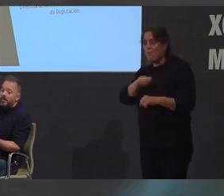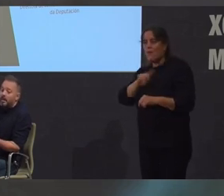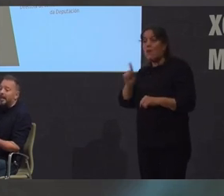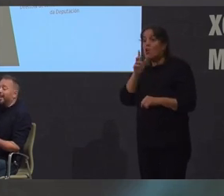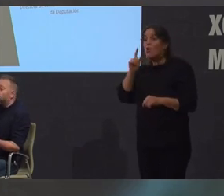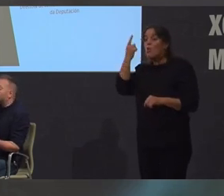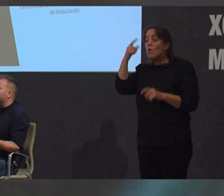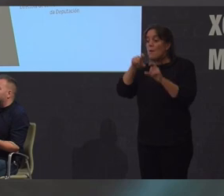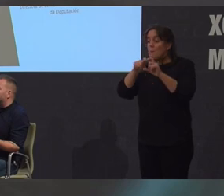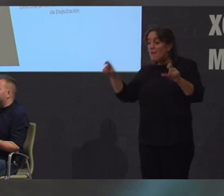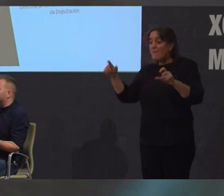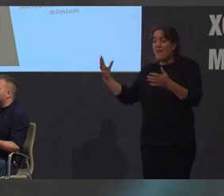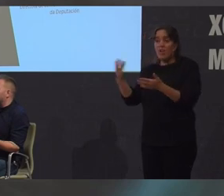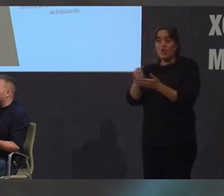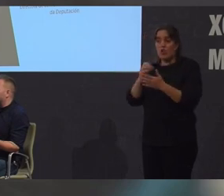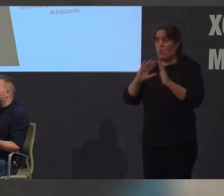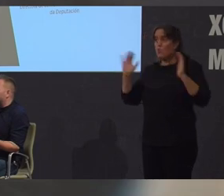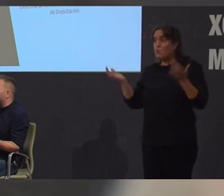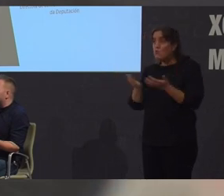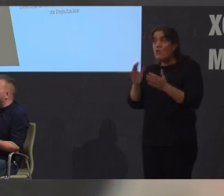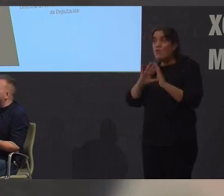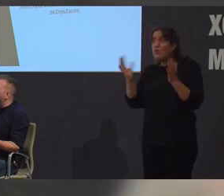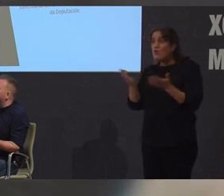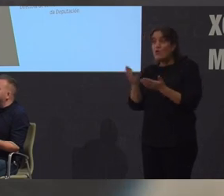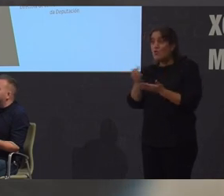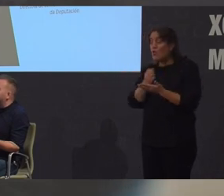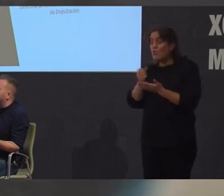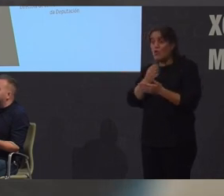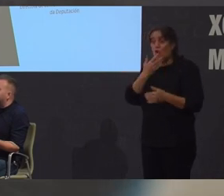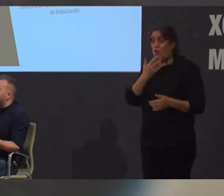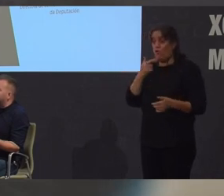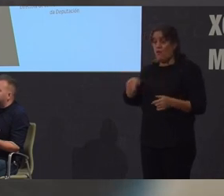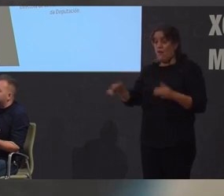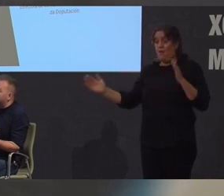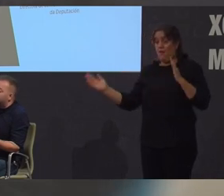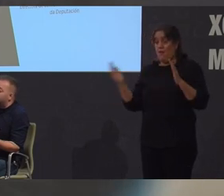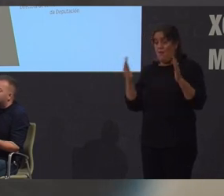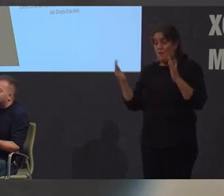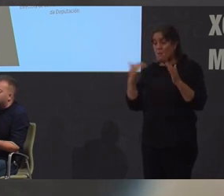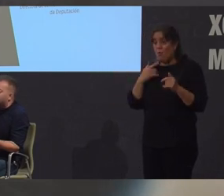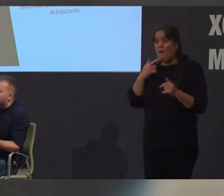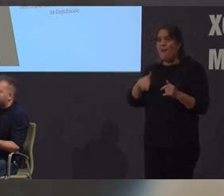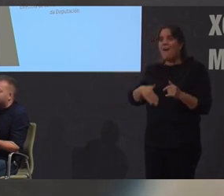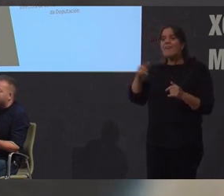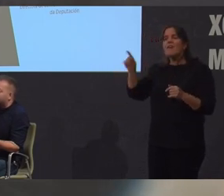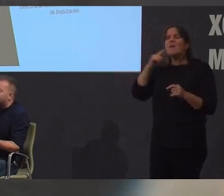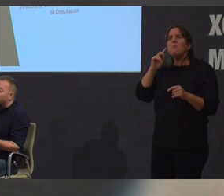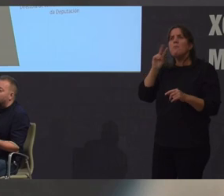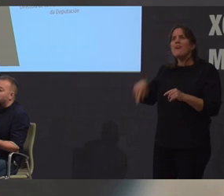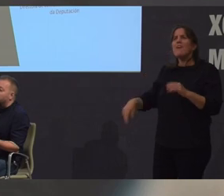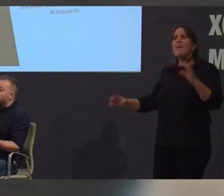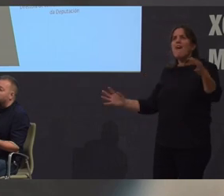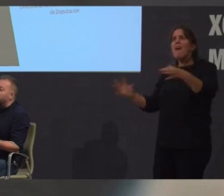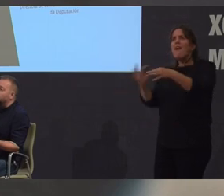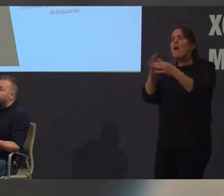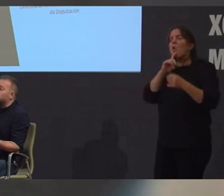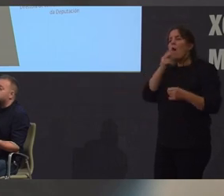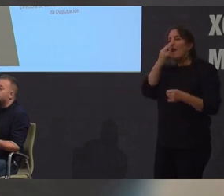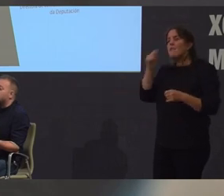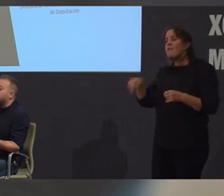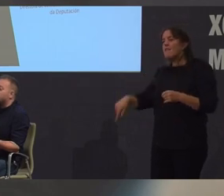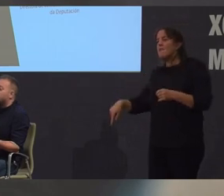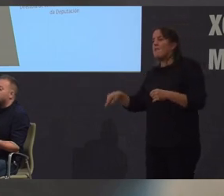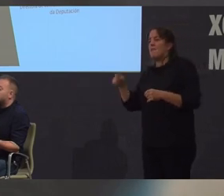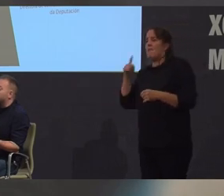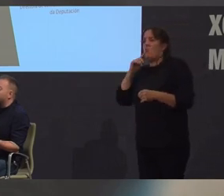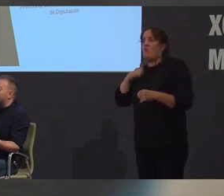una empresa que todo el mundo conocía, que había tenido responsabilidad durante el régimen nazi, mirar las vinculaciones en España para preguntarnos